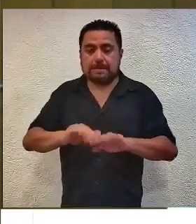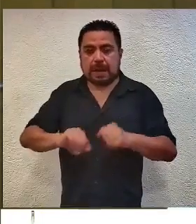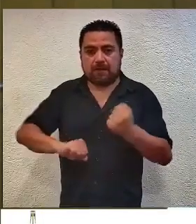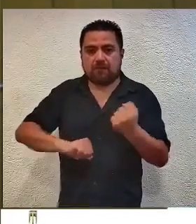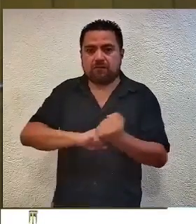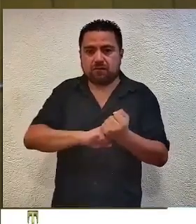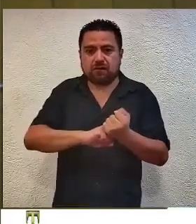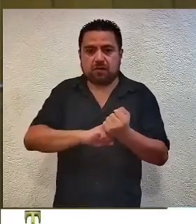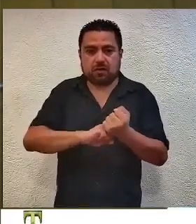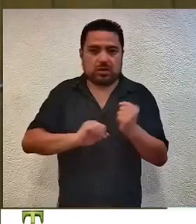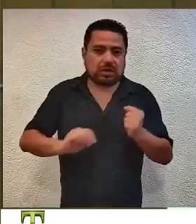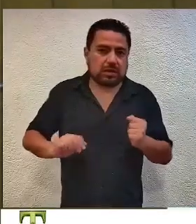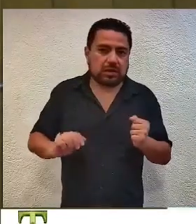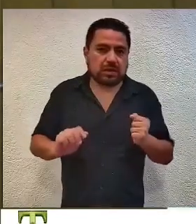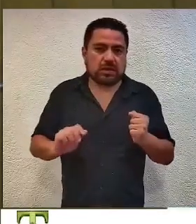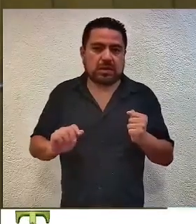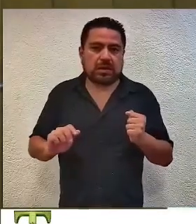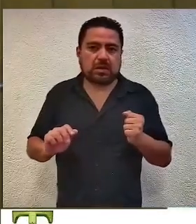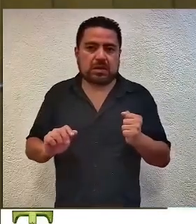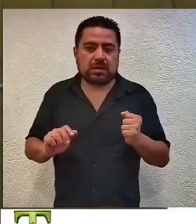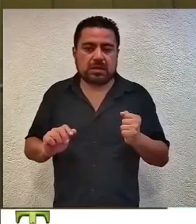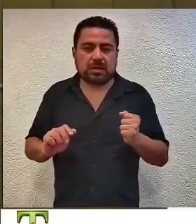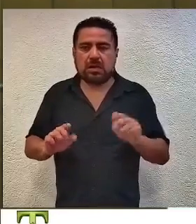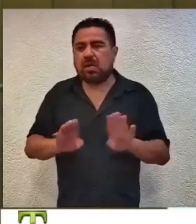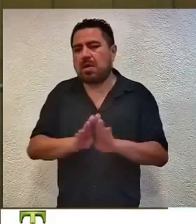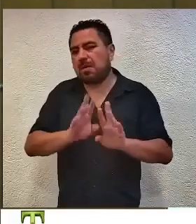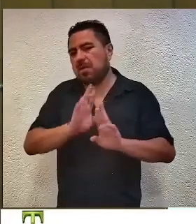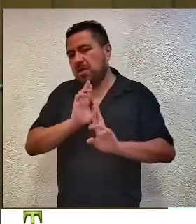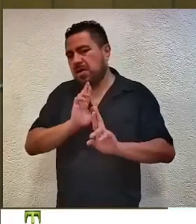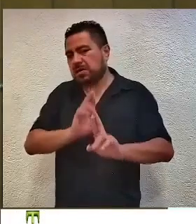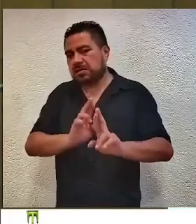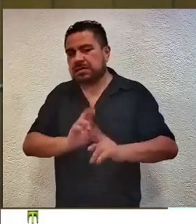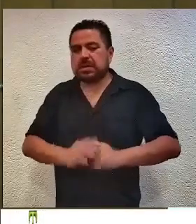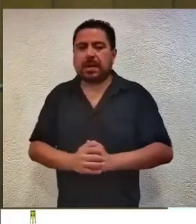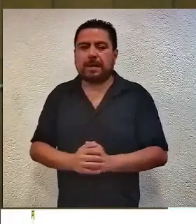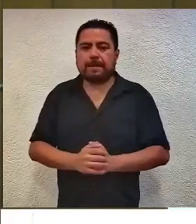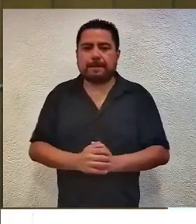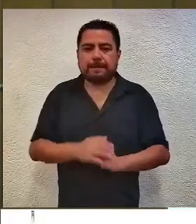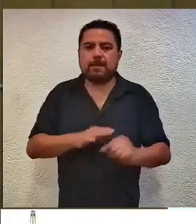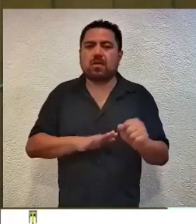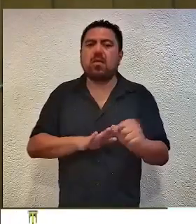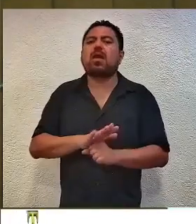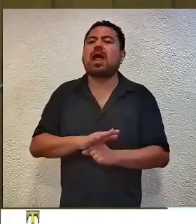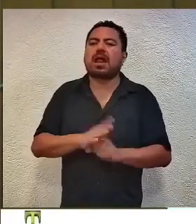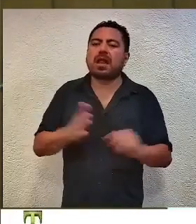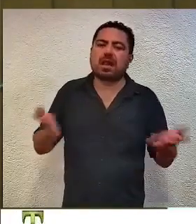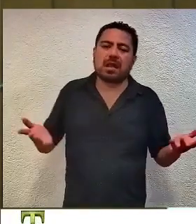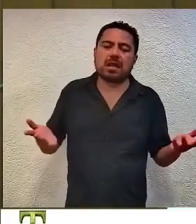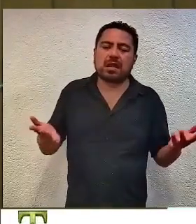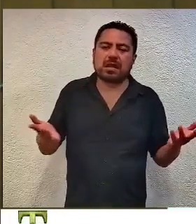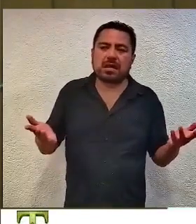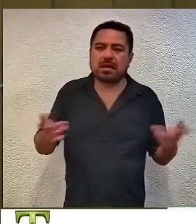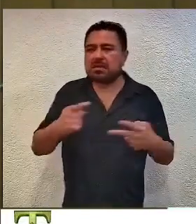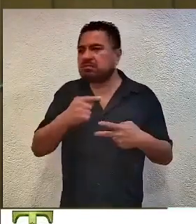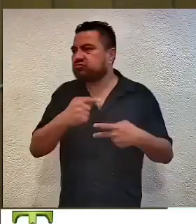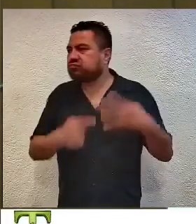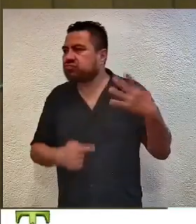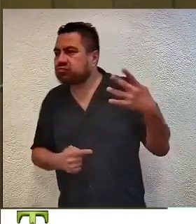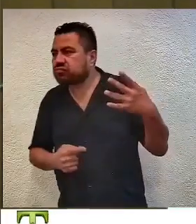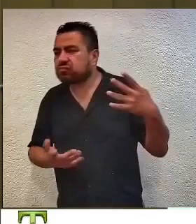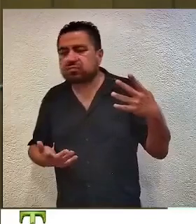este tipo de resoluciones, y en el cual, pues, de una u otra